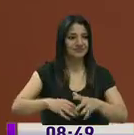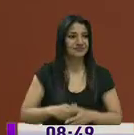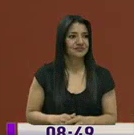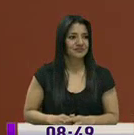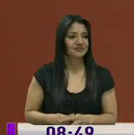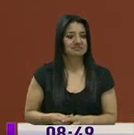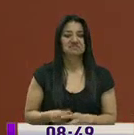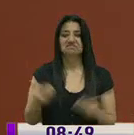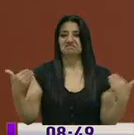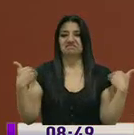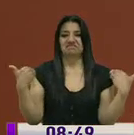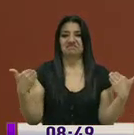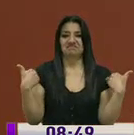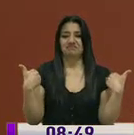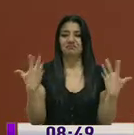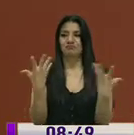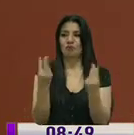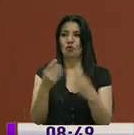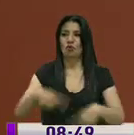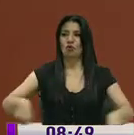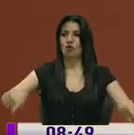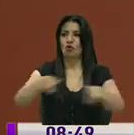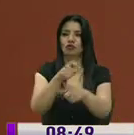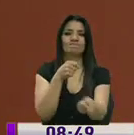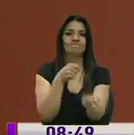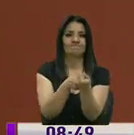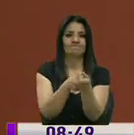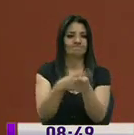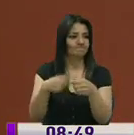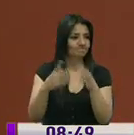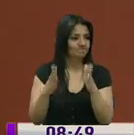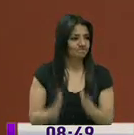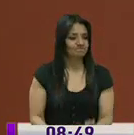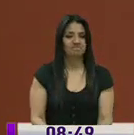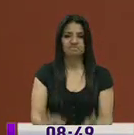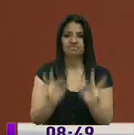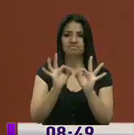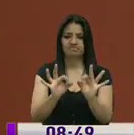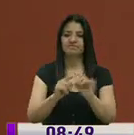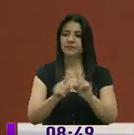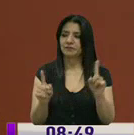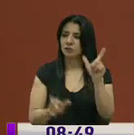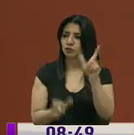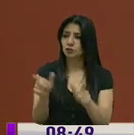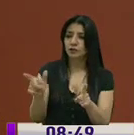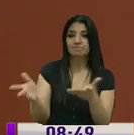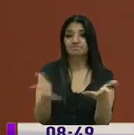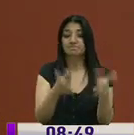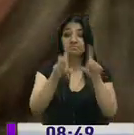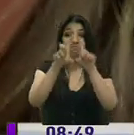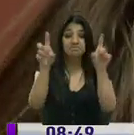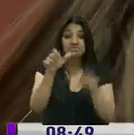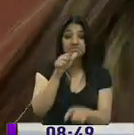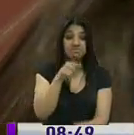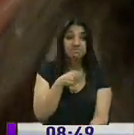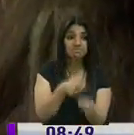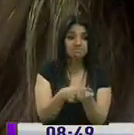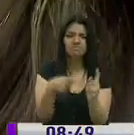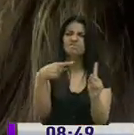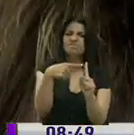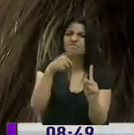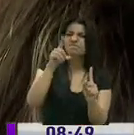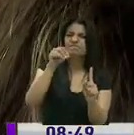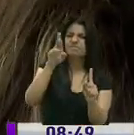contentos ha habido mucho apoyo por parte de todos los quiteños hemos tenido bastante acogida por la empresa privada daniela almeida